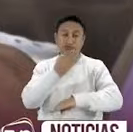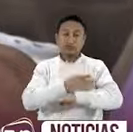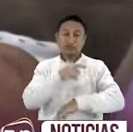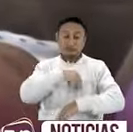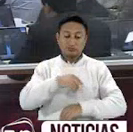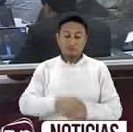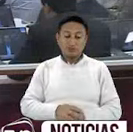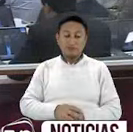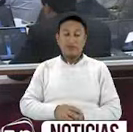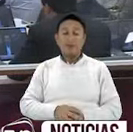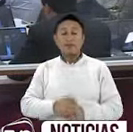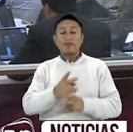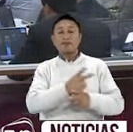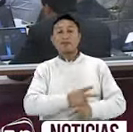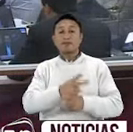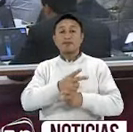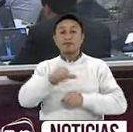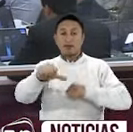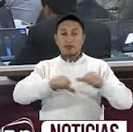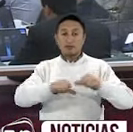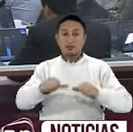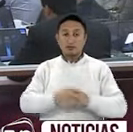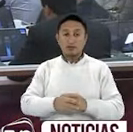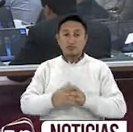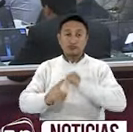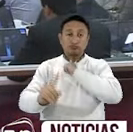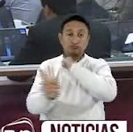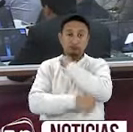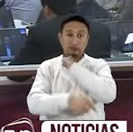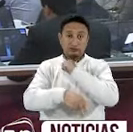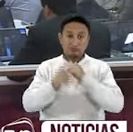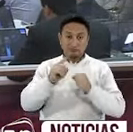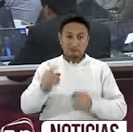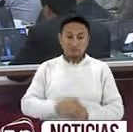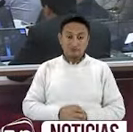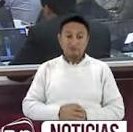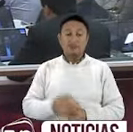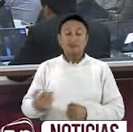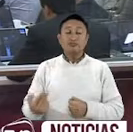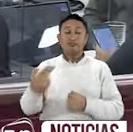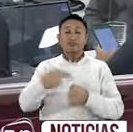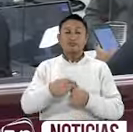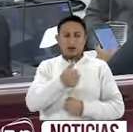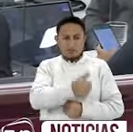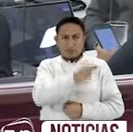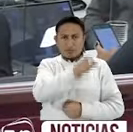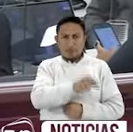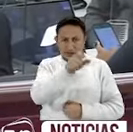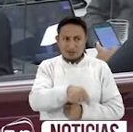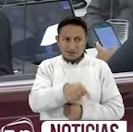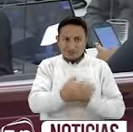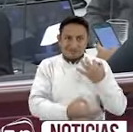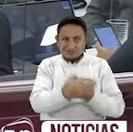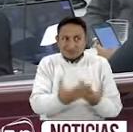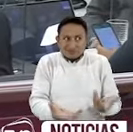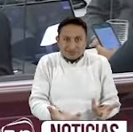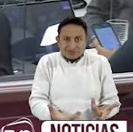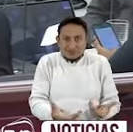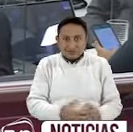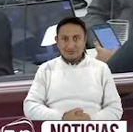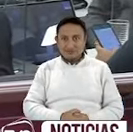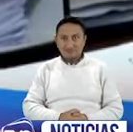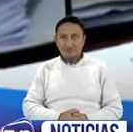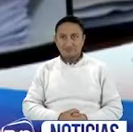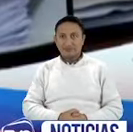la conformación del Consejo Administrativo Disciplinario, en el cual participan los mismos miembros de la AMT, siendo de